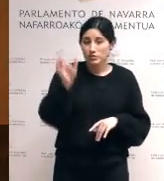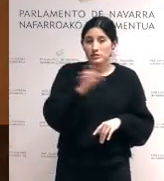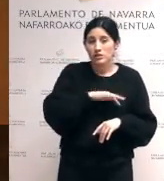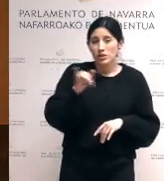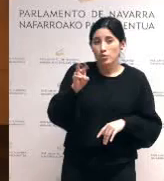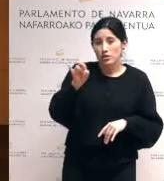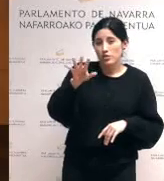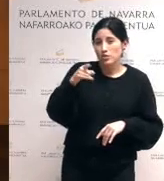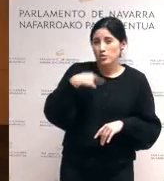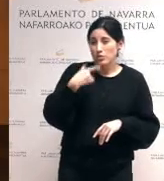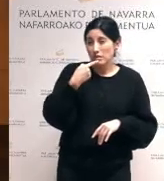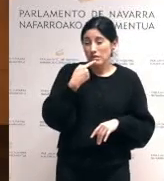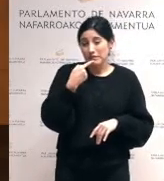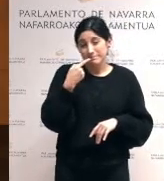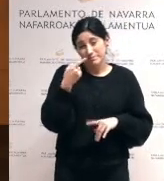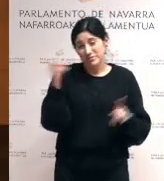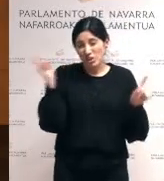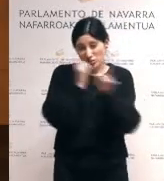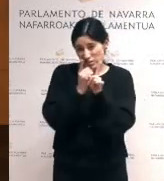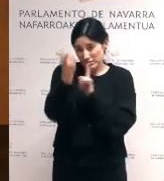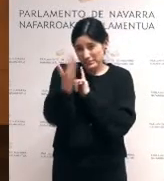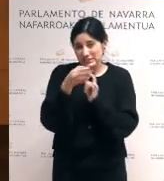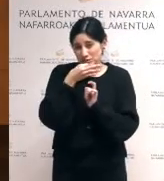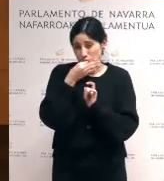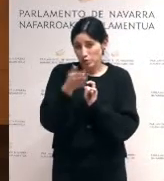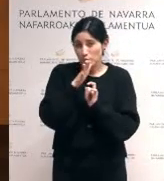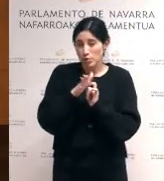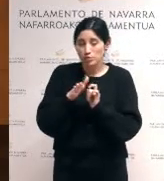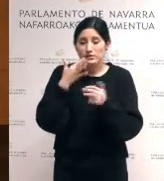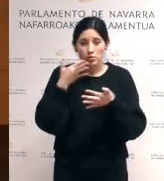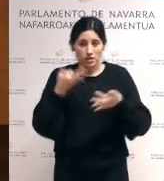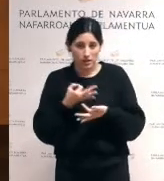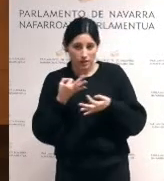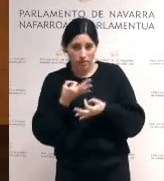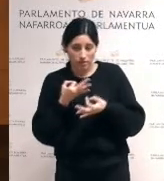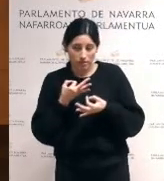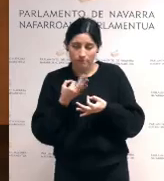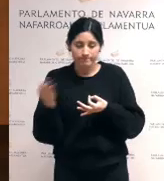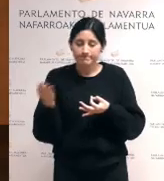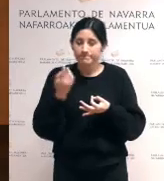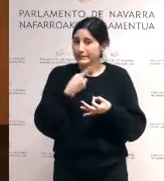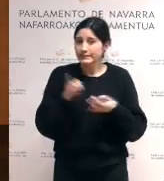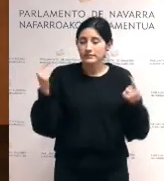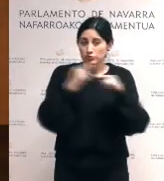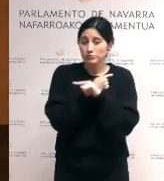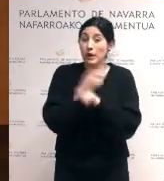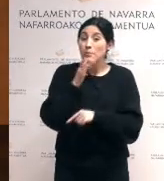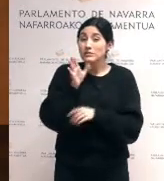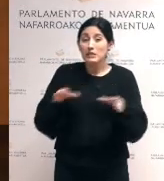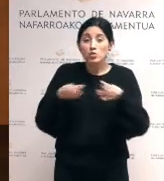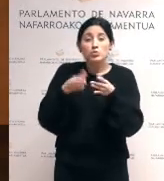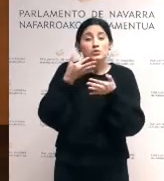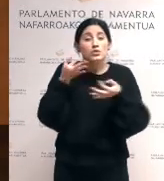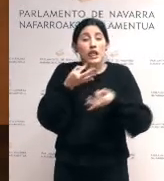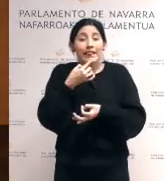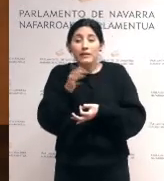seguridad ciudadana de Policía Foral no dicen lo que dice usted, ninguno. Si usted hablara con alguno de ellos, lo sabría, pero usted